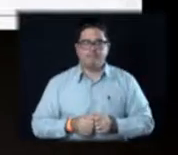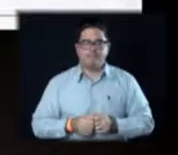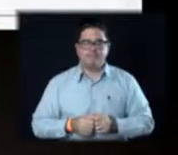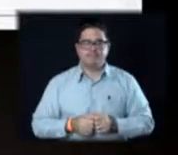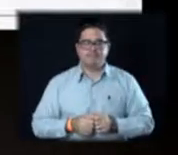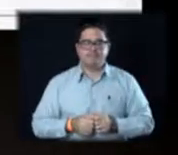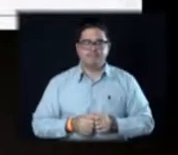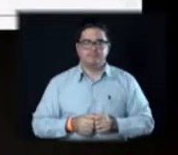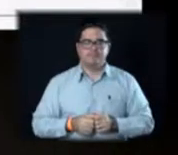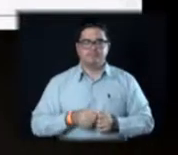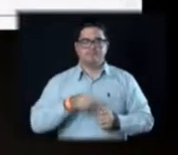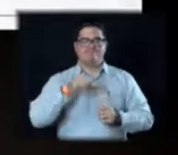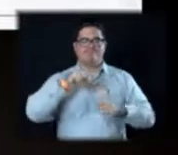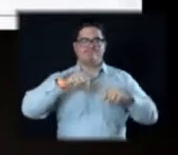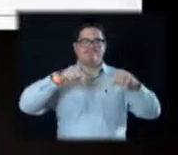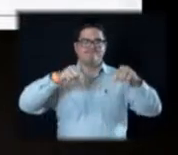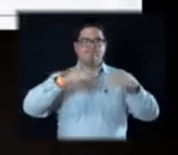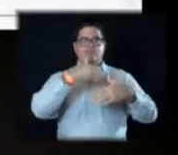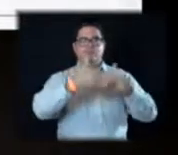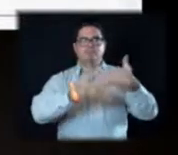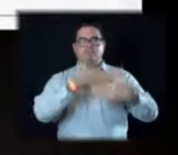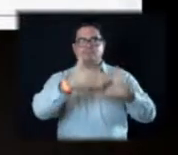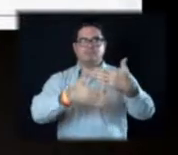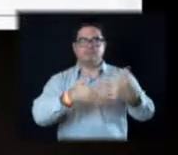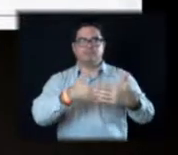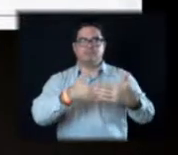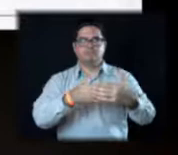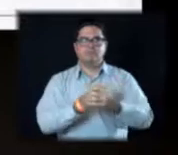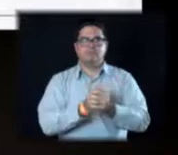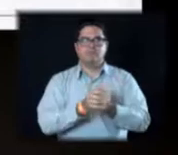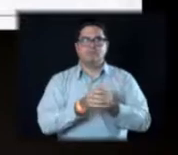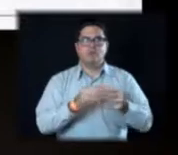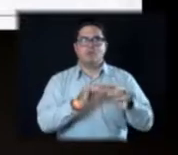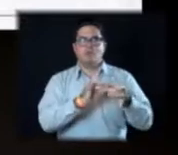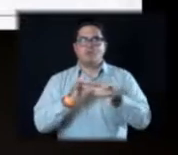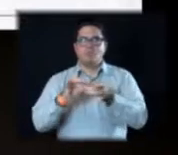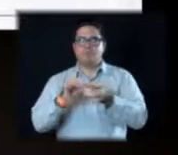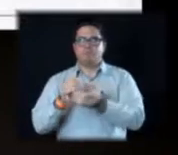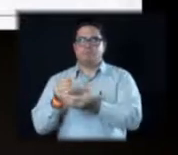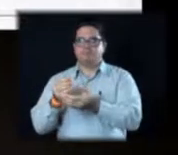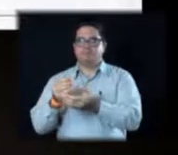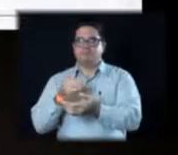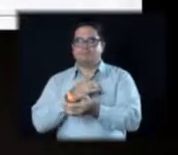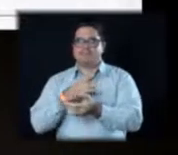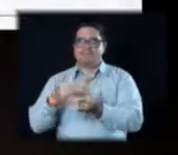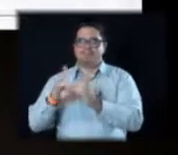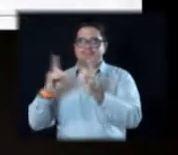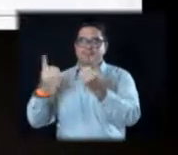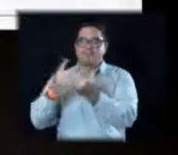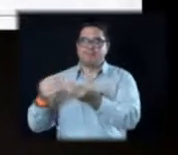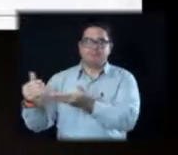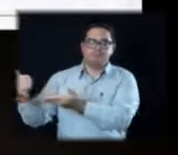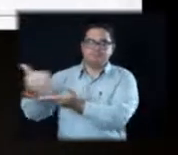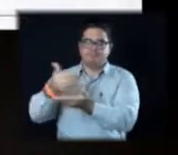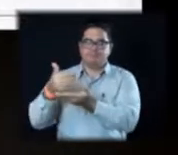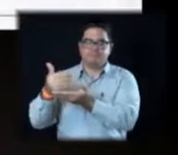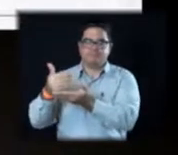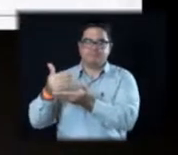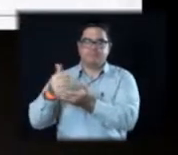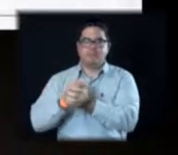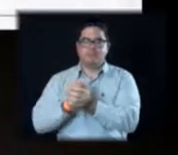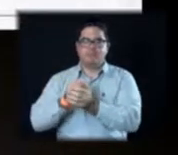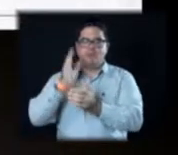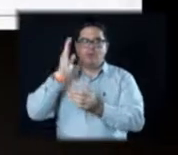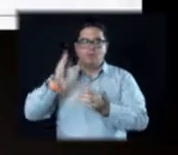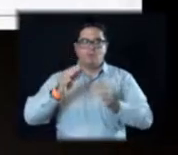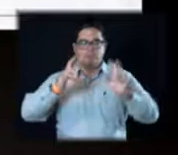Esta próxima diapositiva muestra el proceso de cinco pasos que AFAF y el gobierno